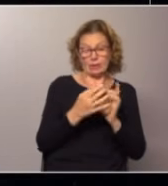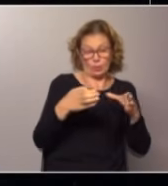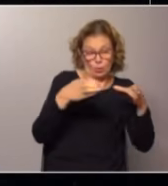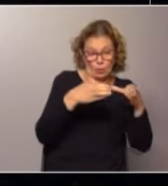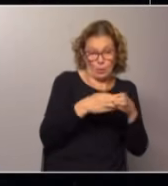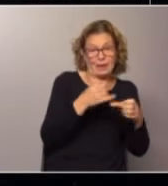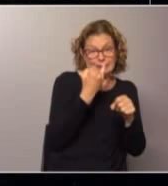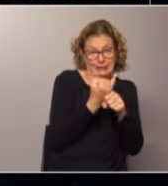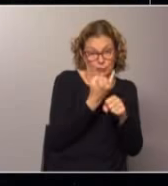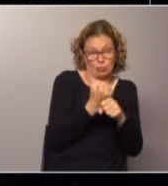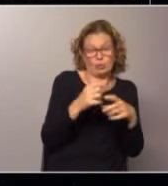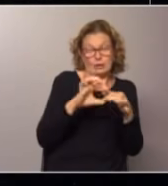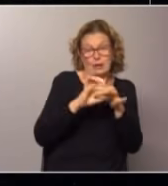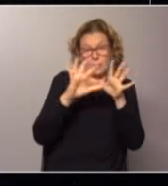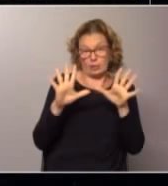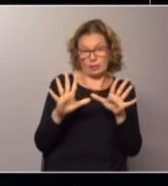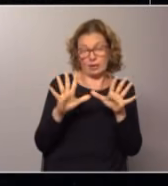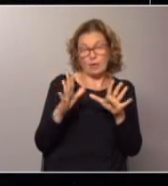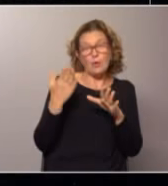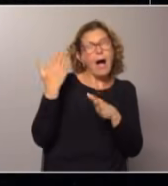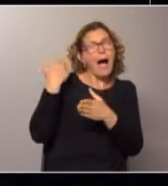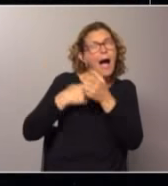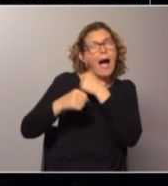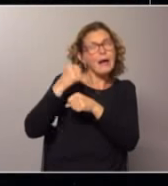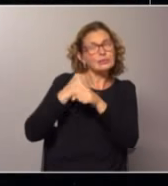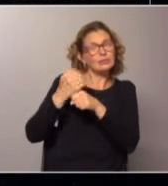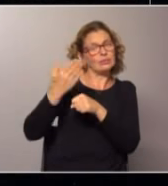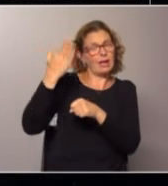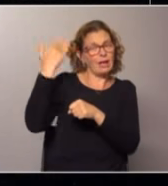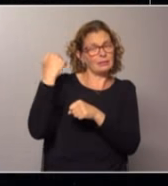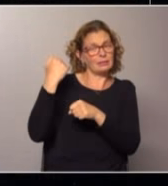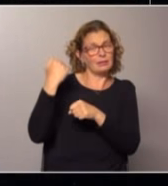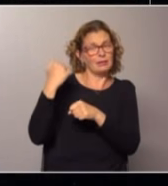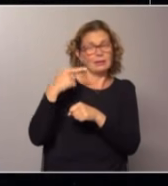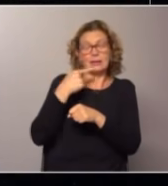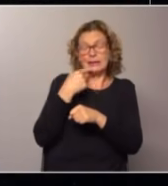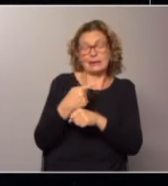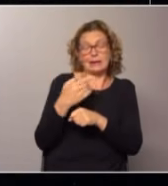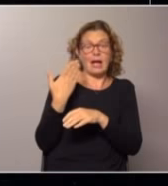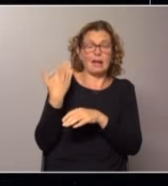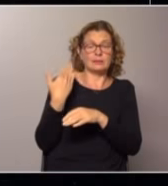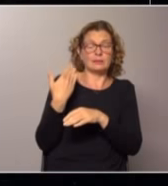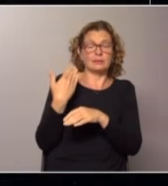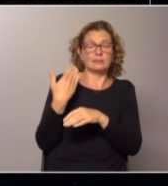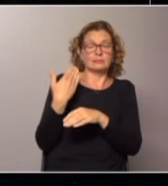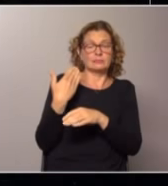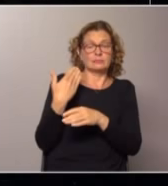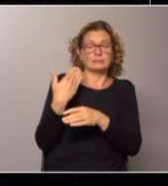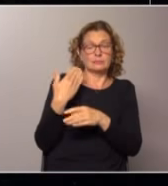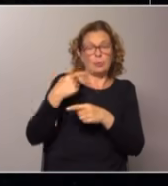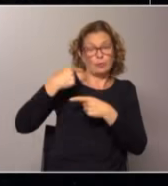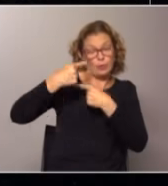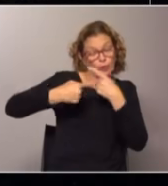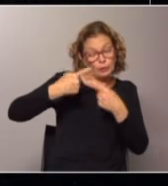de la democracia fueron diseñados en una época en la cual se daba por supuesto que había un una